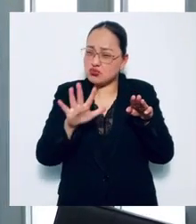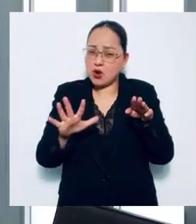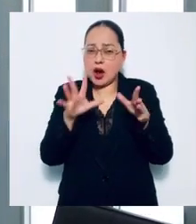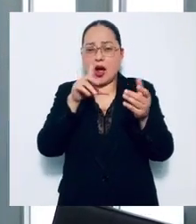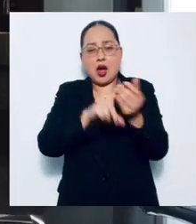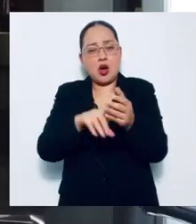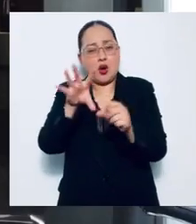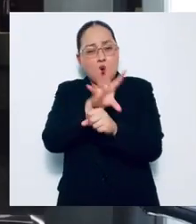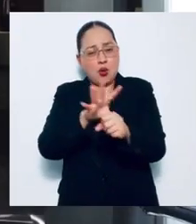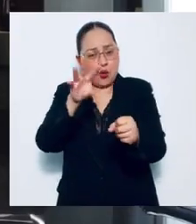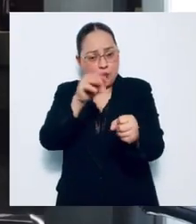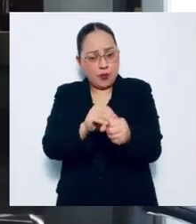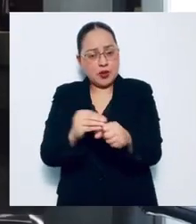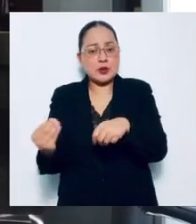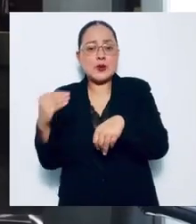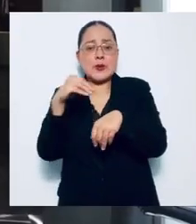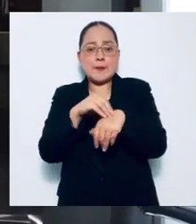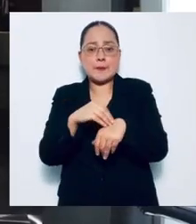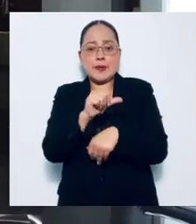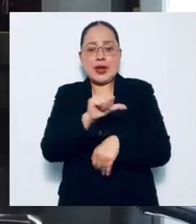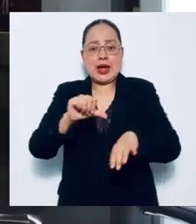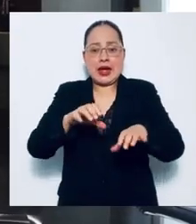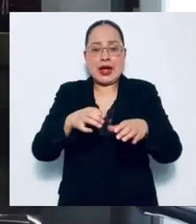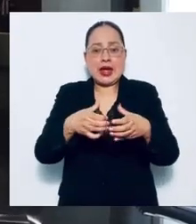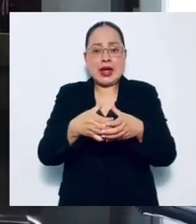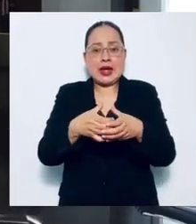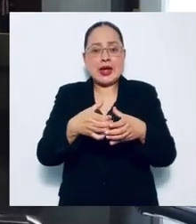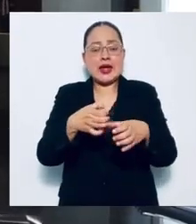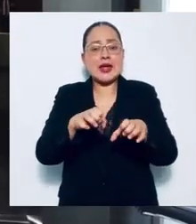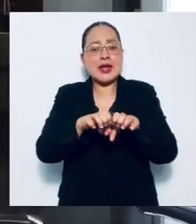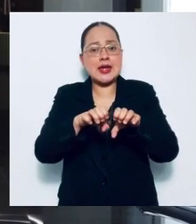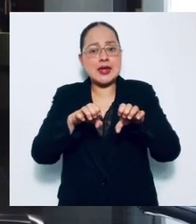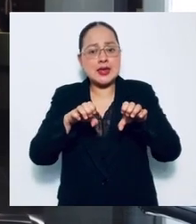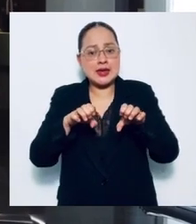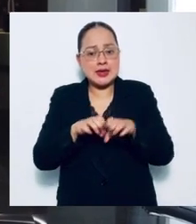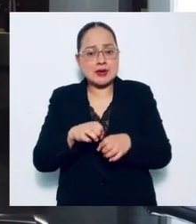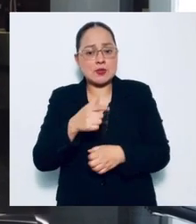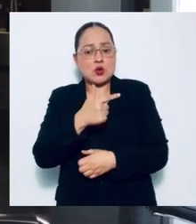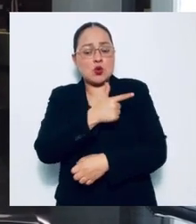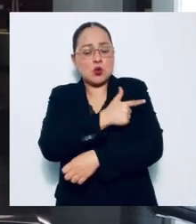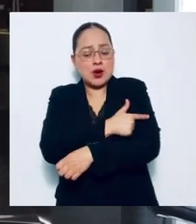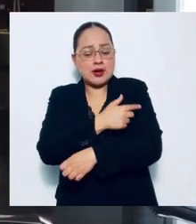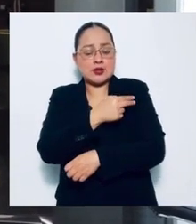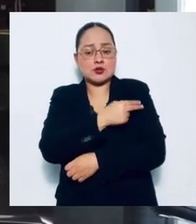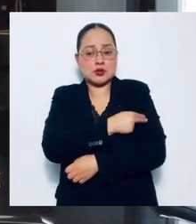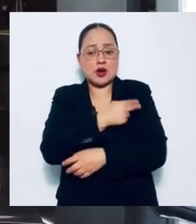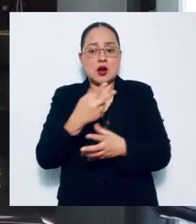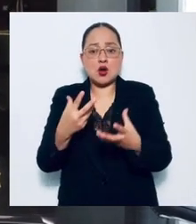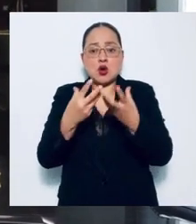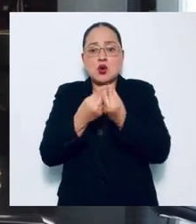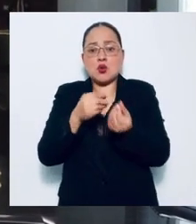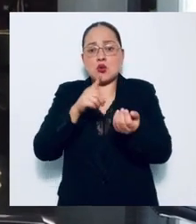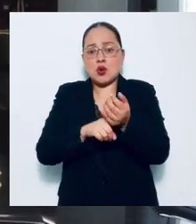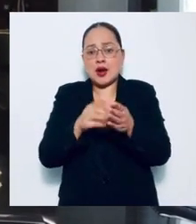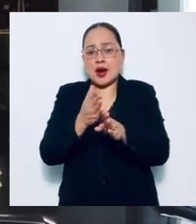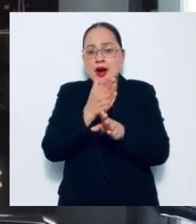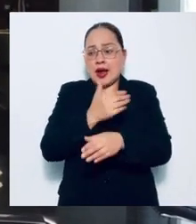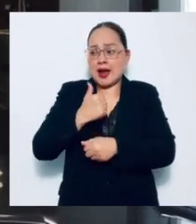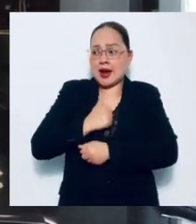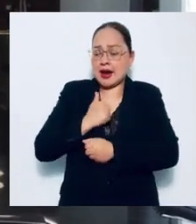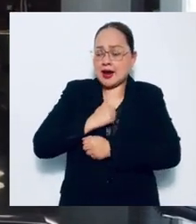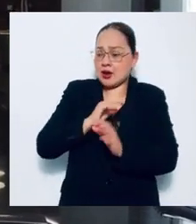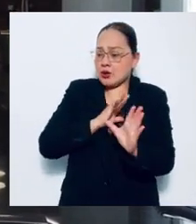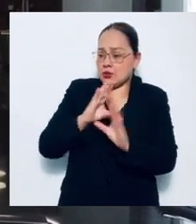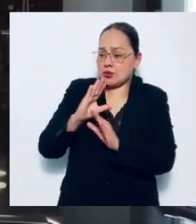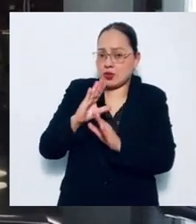En todos estos lugares se va a tener personal profesional que proviene con la formación del